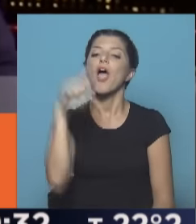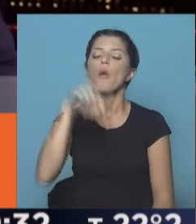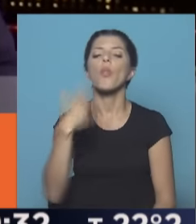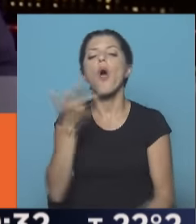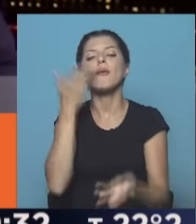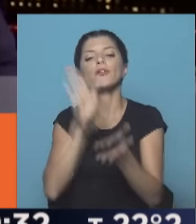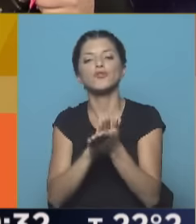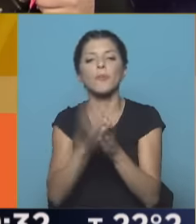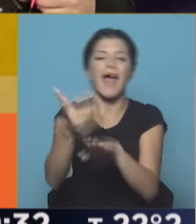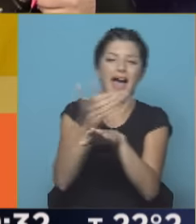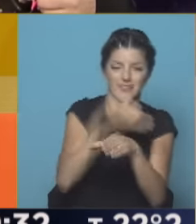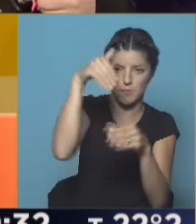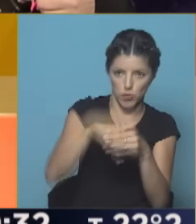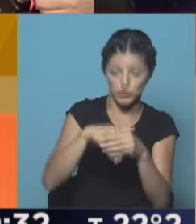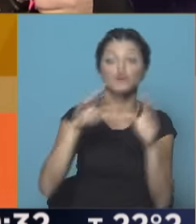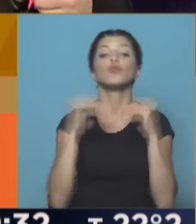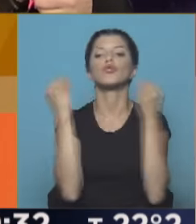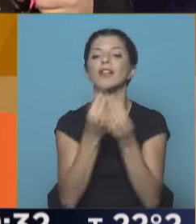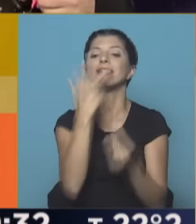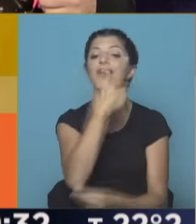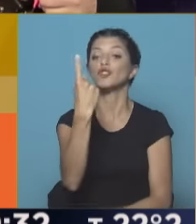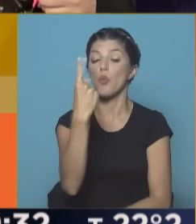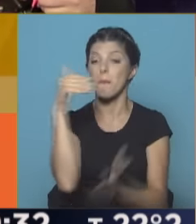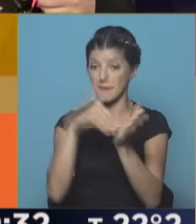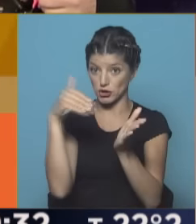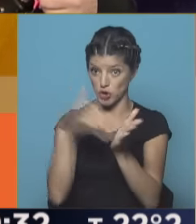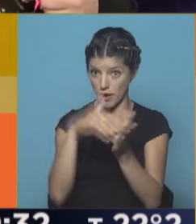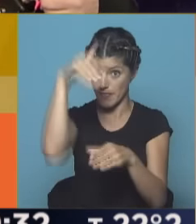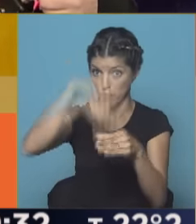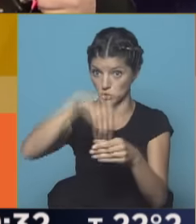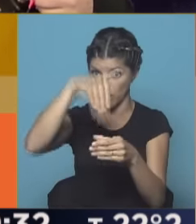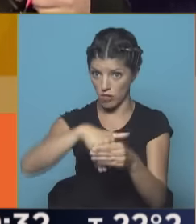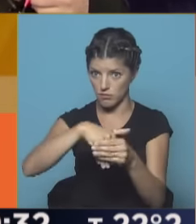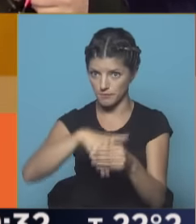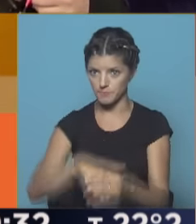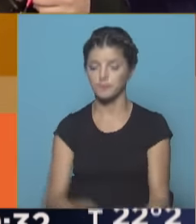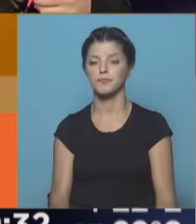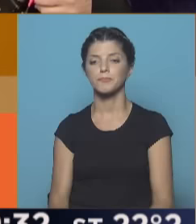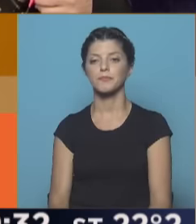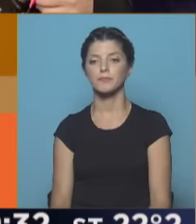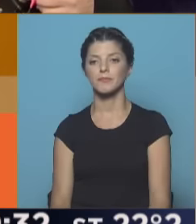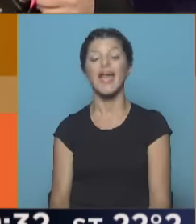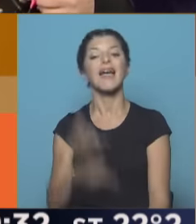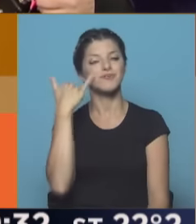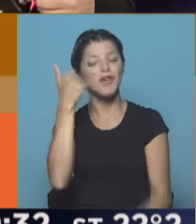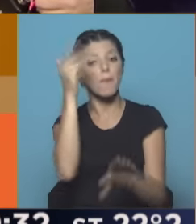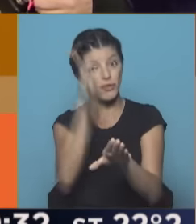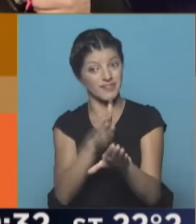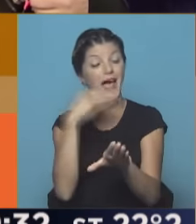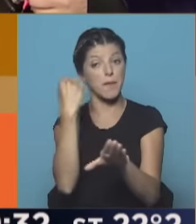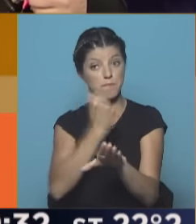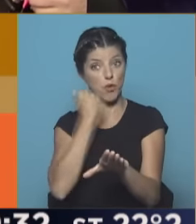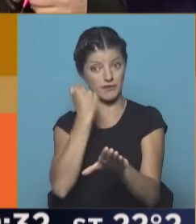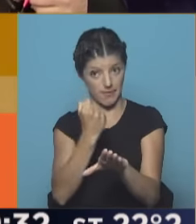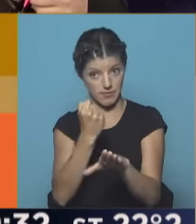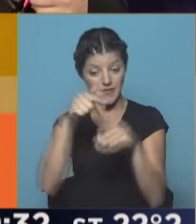voto anticipado se habla de 31 millones de votos. Es decir, estamos hablando ya de un porcentaje muy elevado y